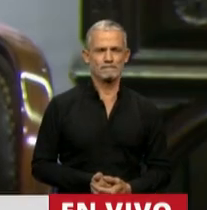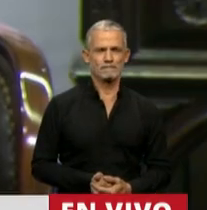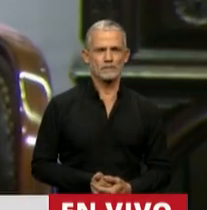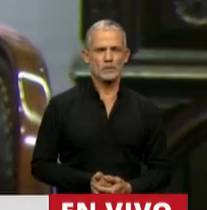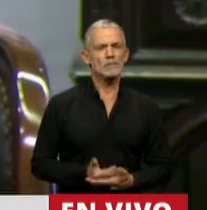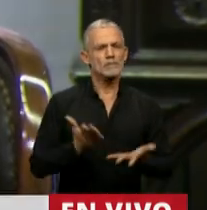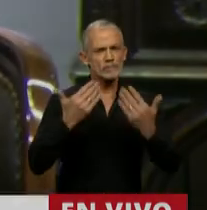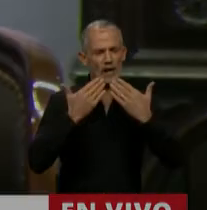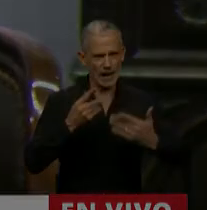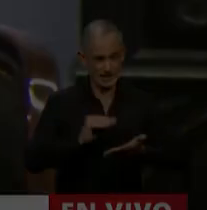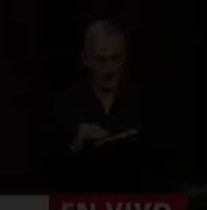Gracias, diputado.